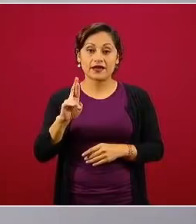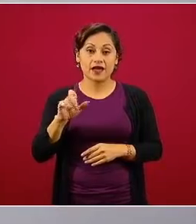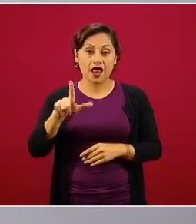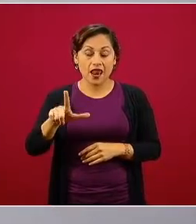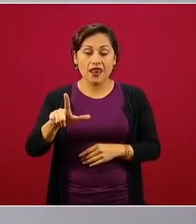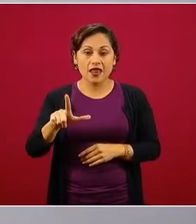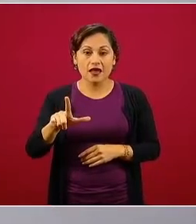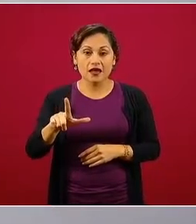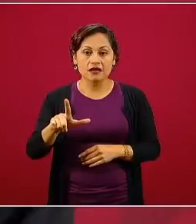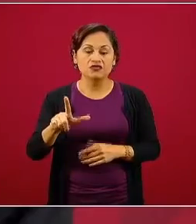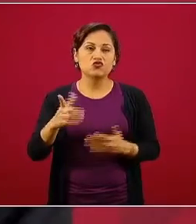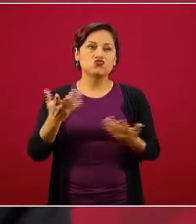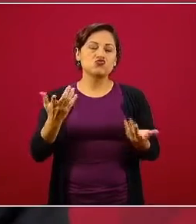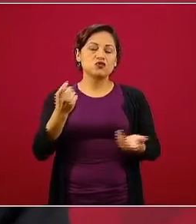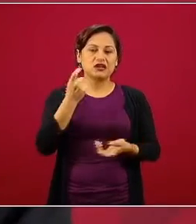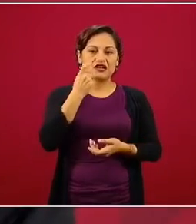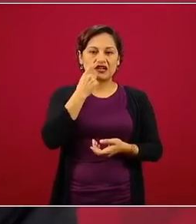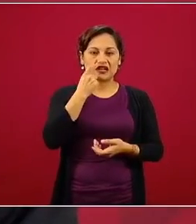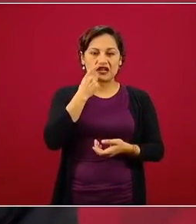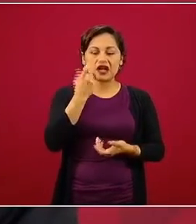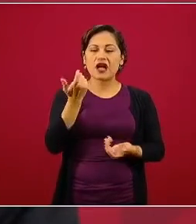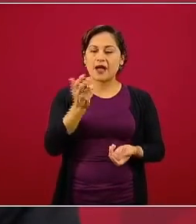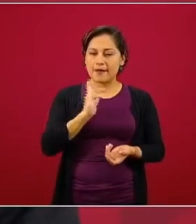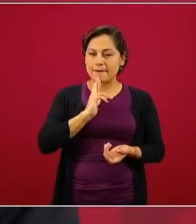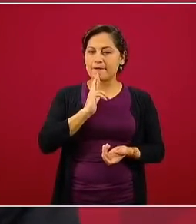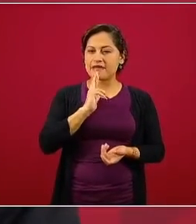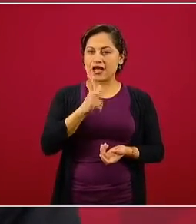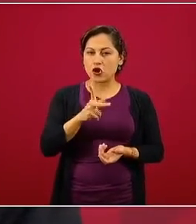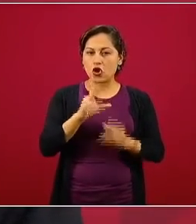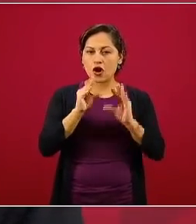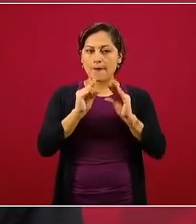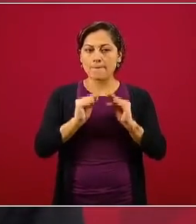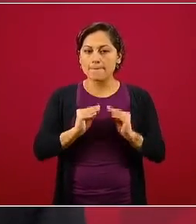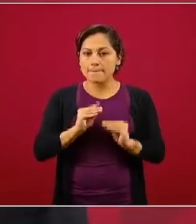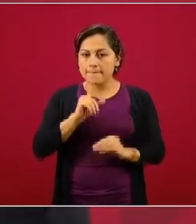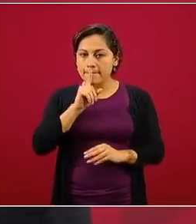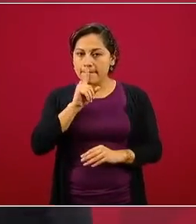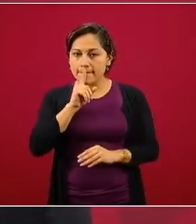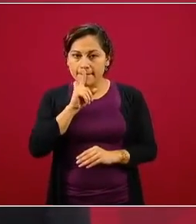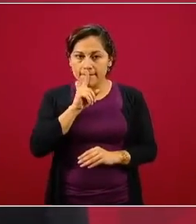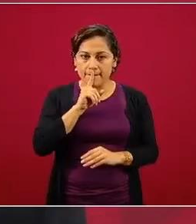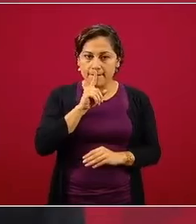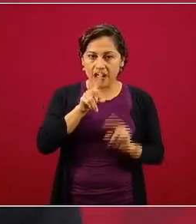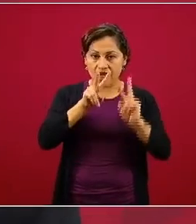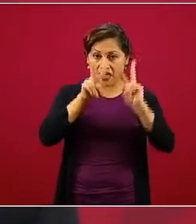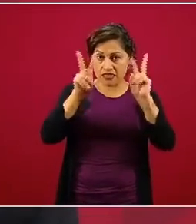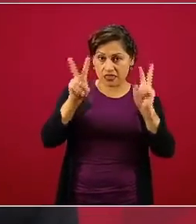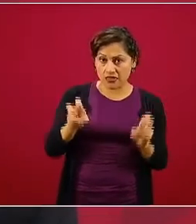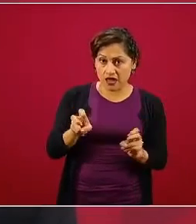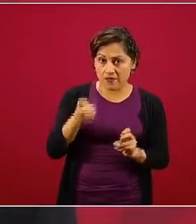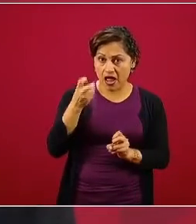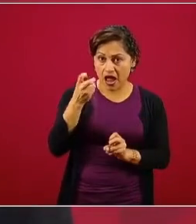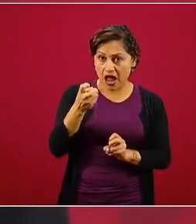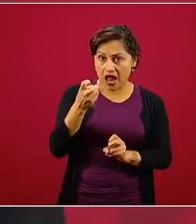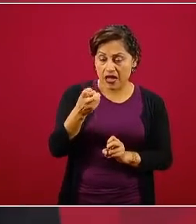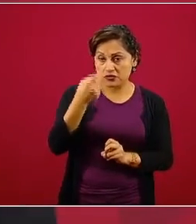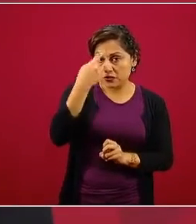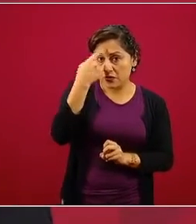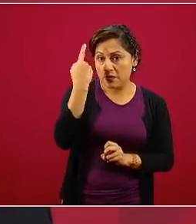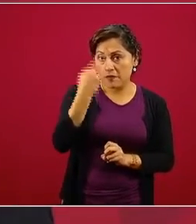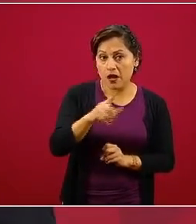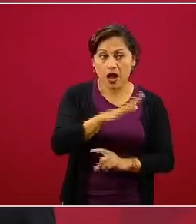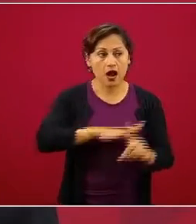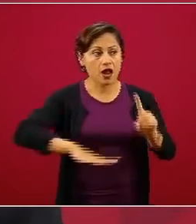no convenía hablar mucho sobre estos temas que tienen que ver con el bienestar